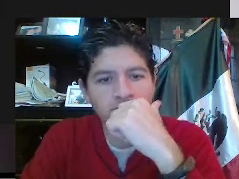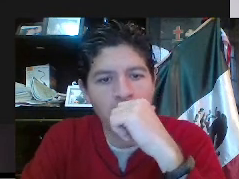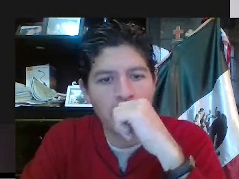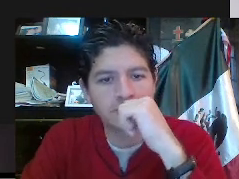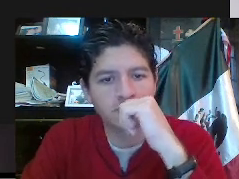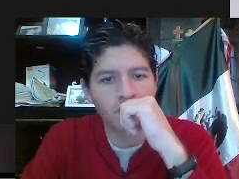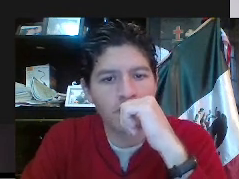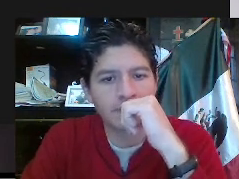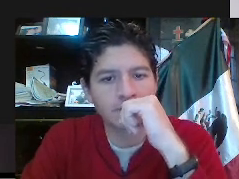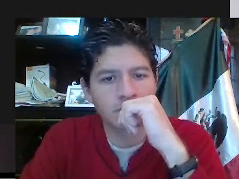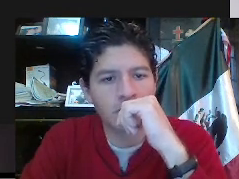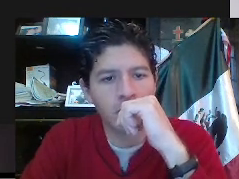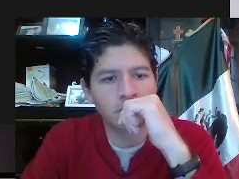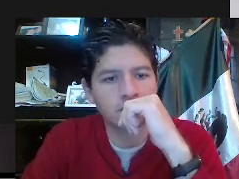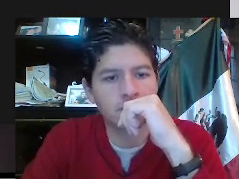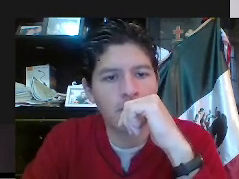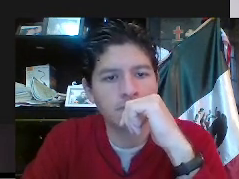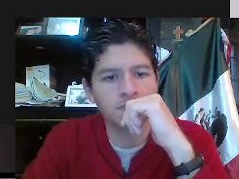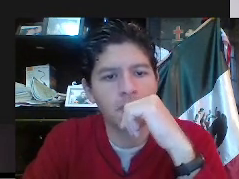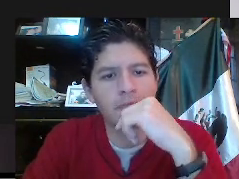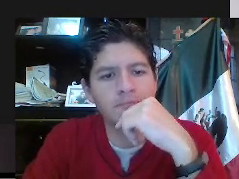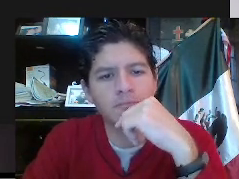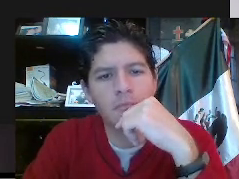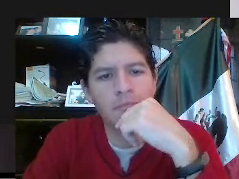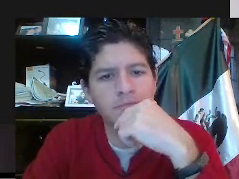criterios económicos y no toma en cuenta la